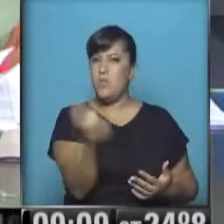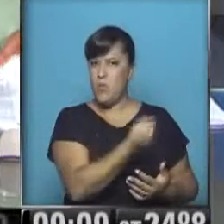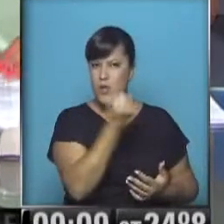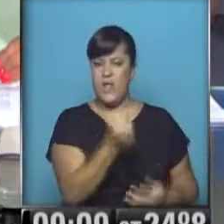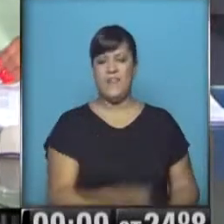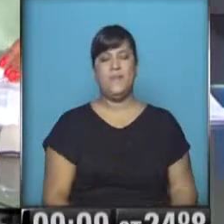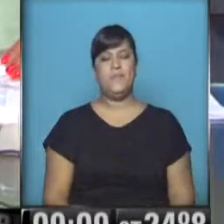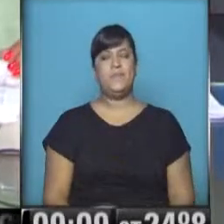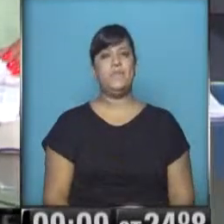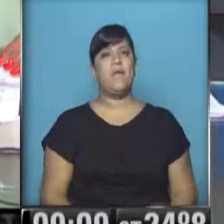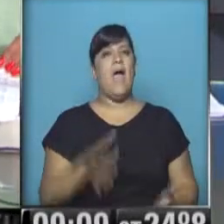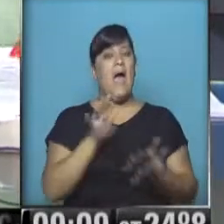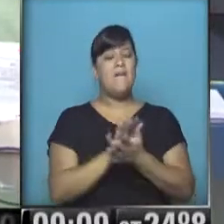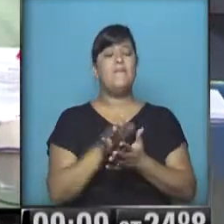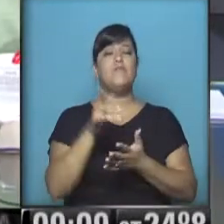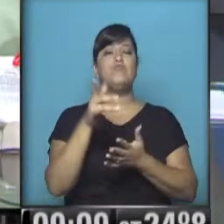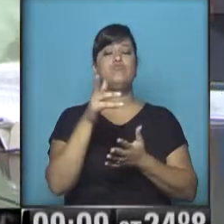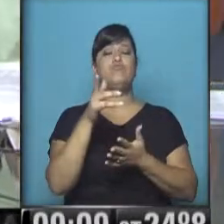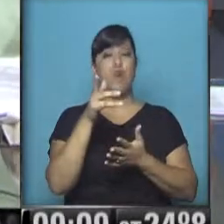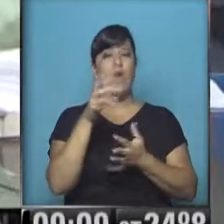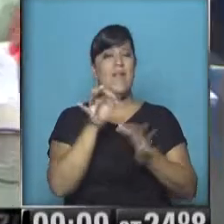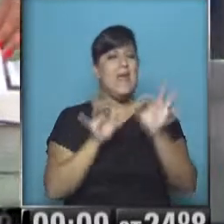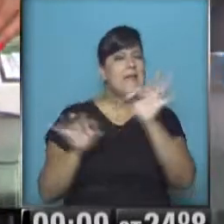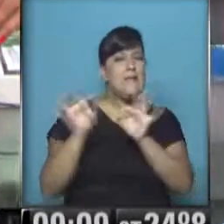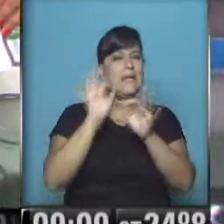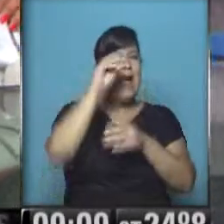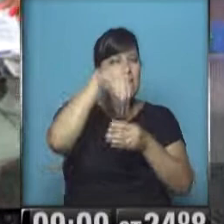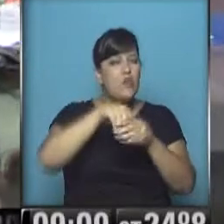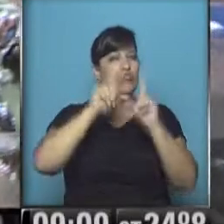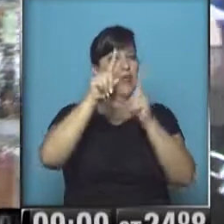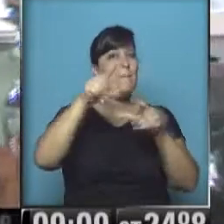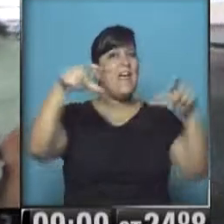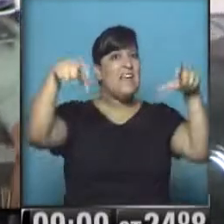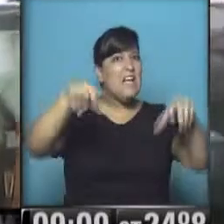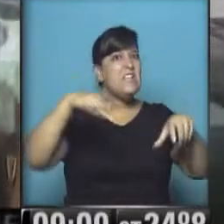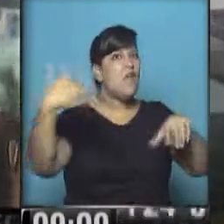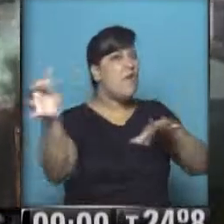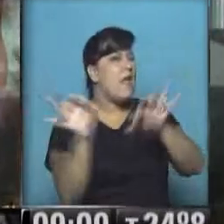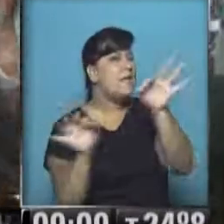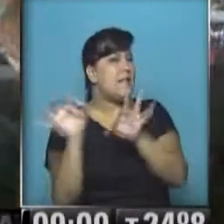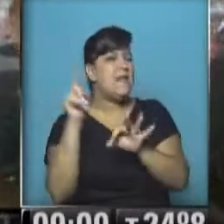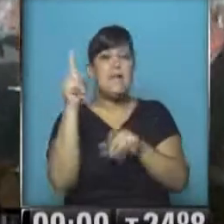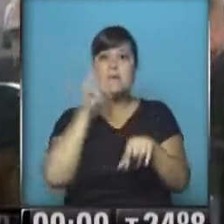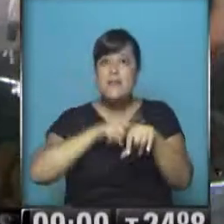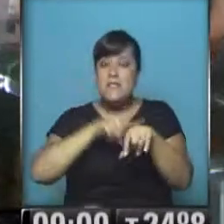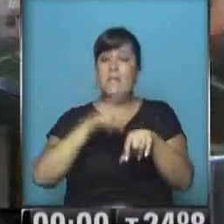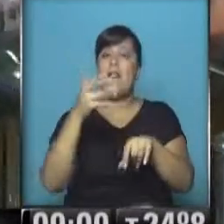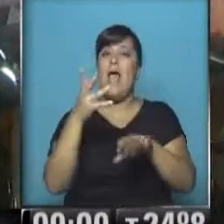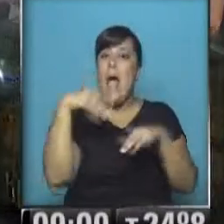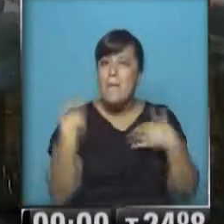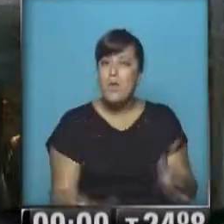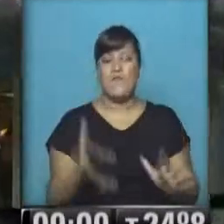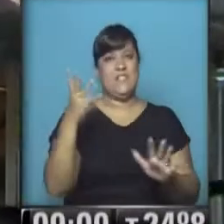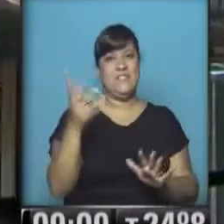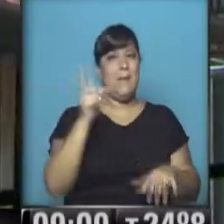vamos hablar de un estratega dentro y aparentemente también fuera de la cancha para elegir los momentos siempre oportunos sin ninguna duda